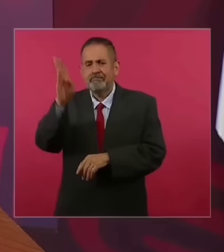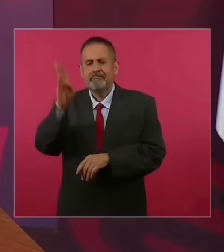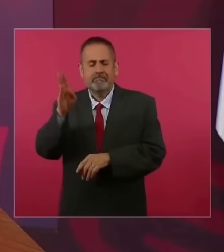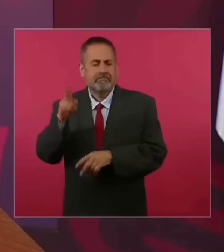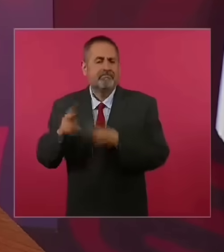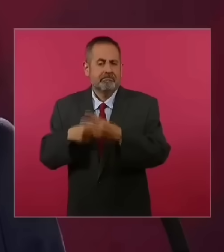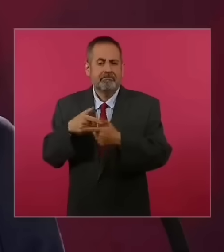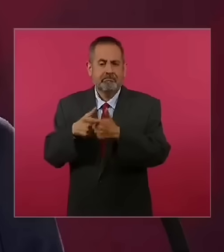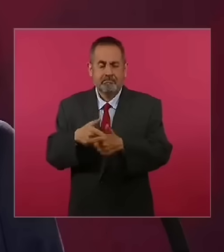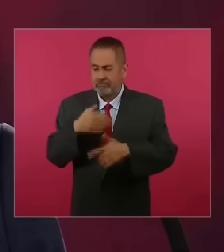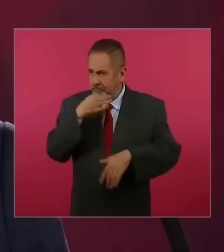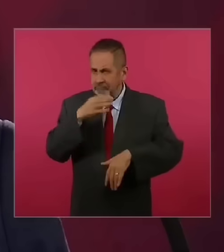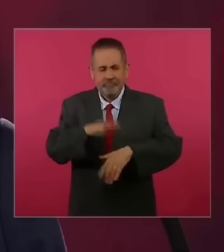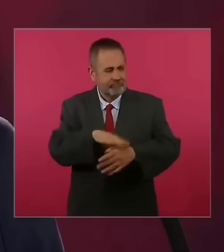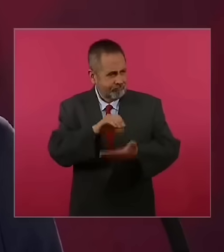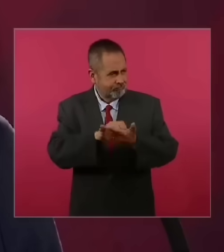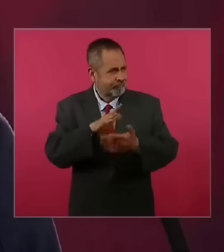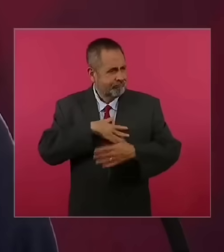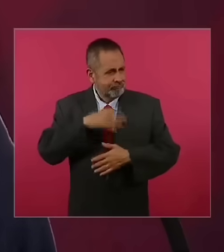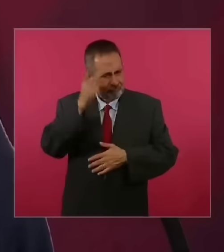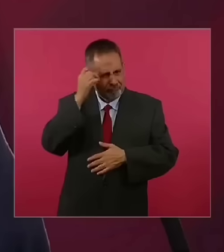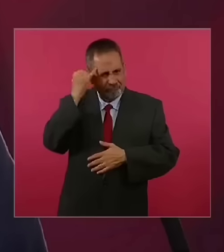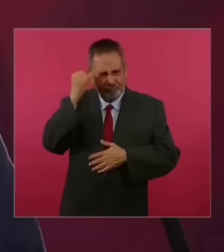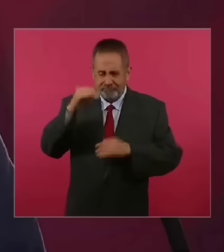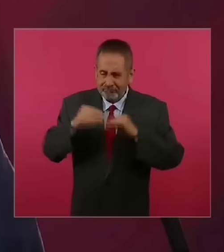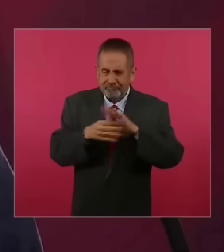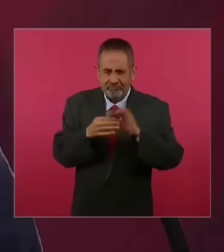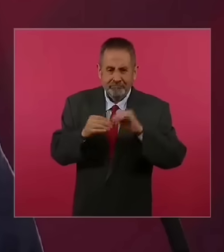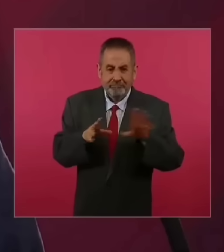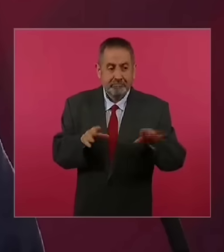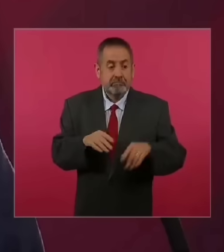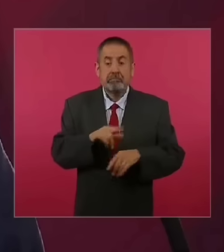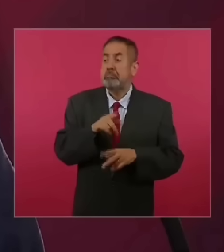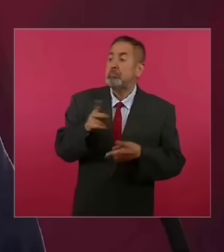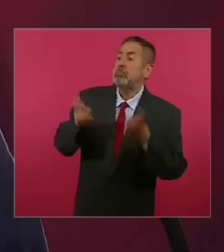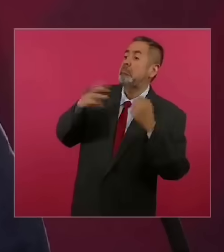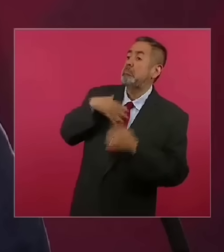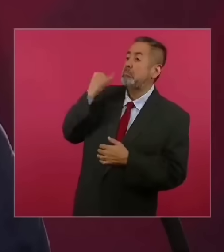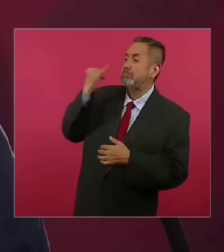vamos a patentar, para que no nos vayan a plagiar